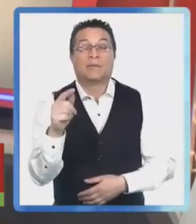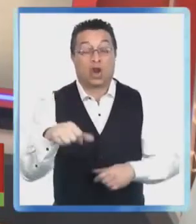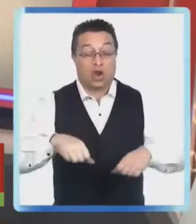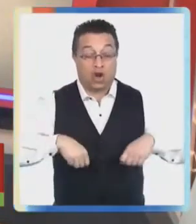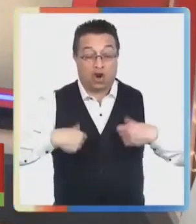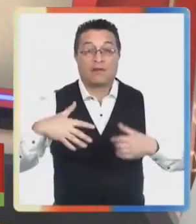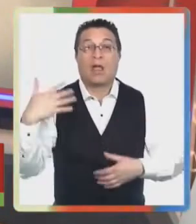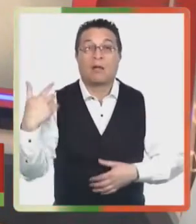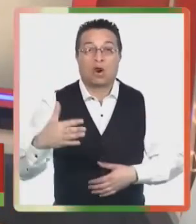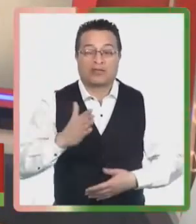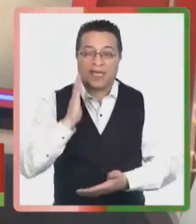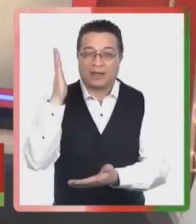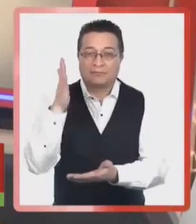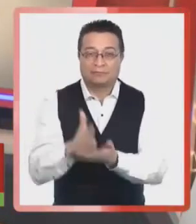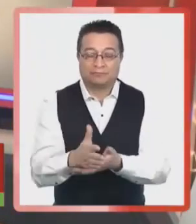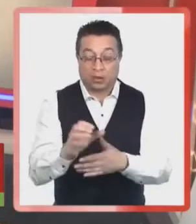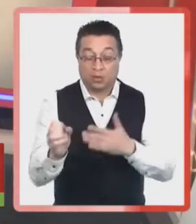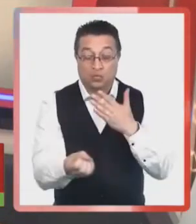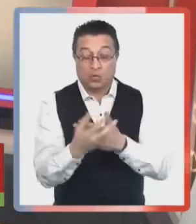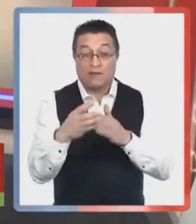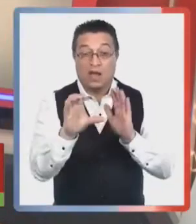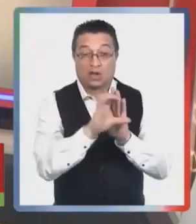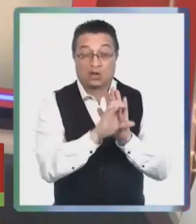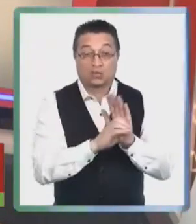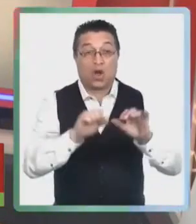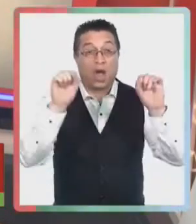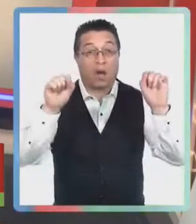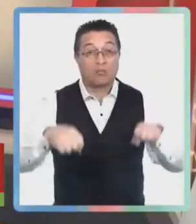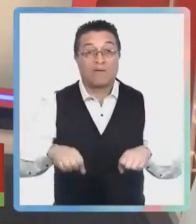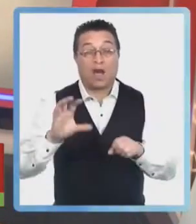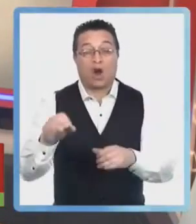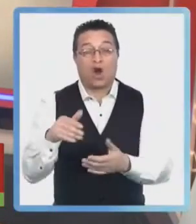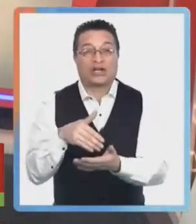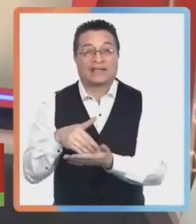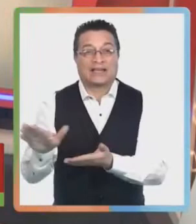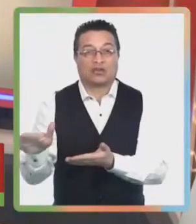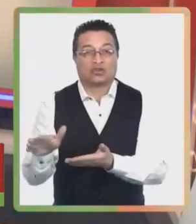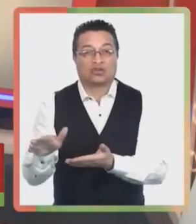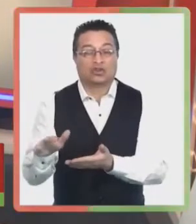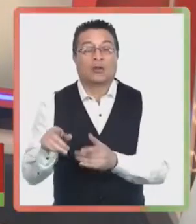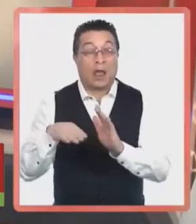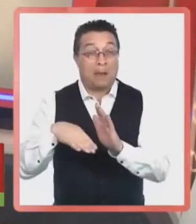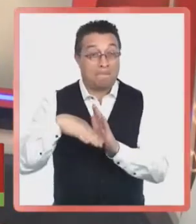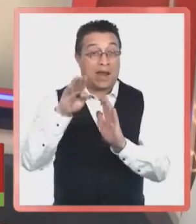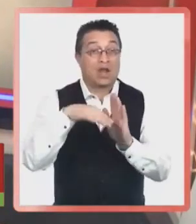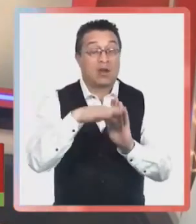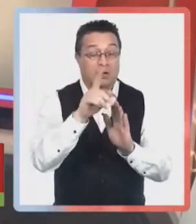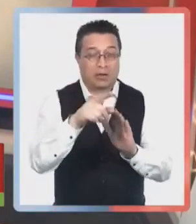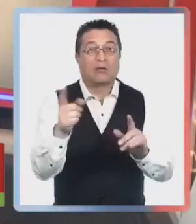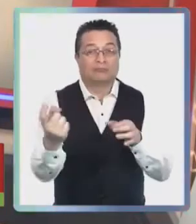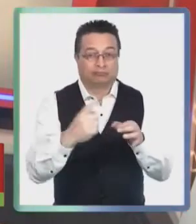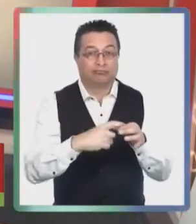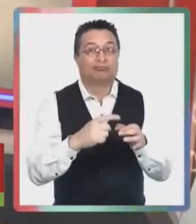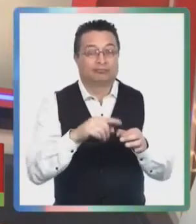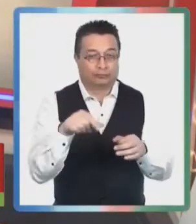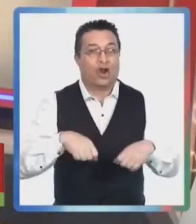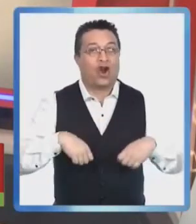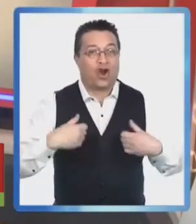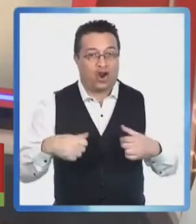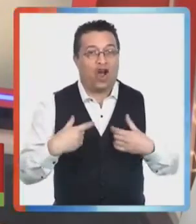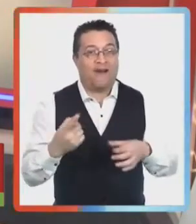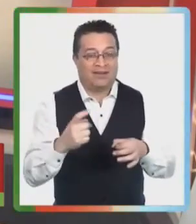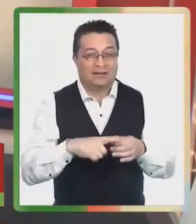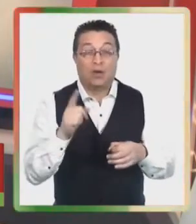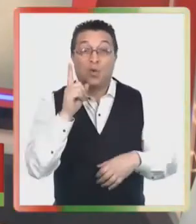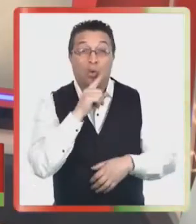claves para definir si esta nueva constitución se aprueba o rechaza, porque son la mayoría del padrón electoral y en los últimos años no